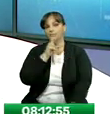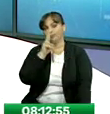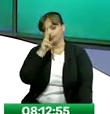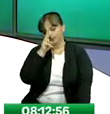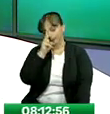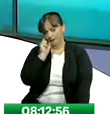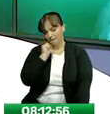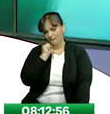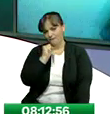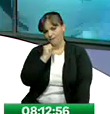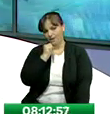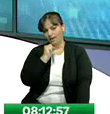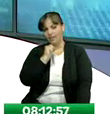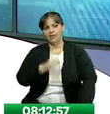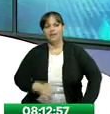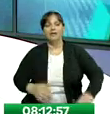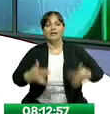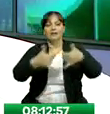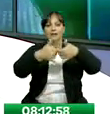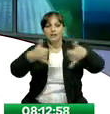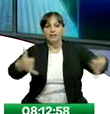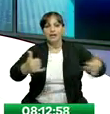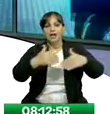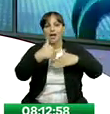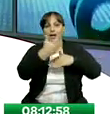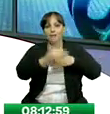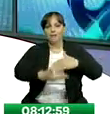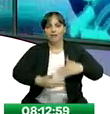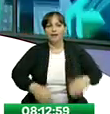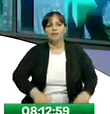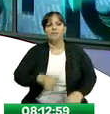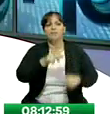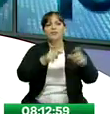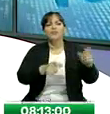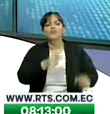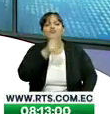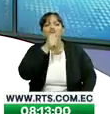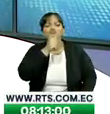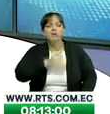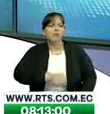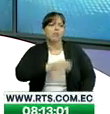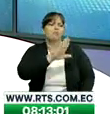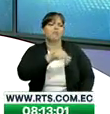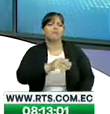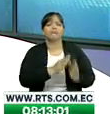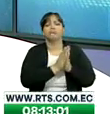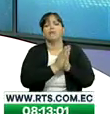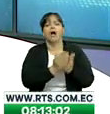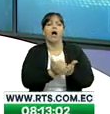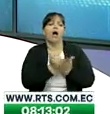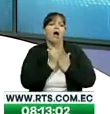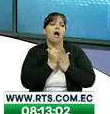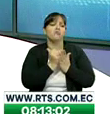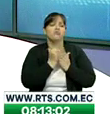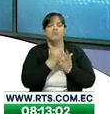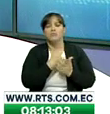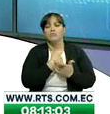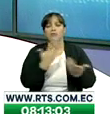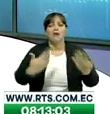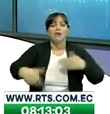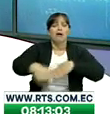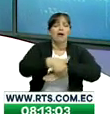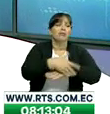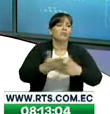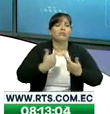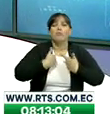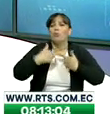se dedicaban a robar bajo engaños a personas como hugo gavilanes de la tercera edad ellos actuaban afuera de